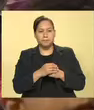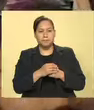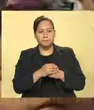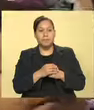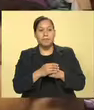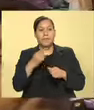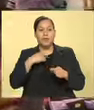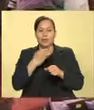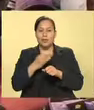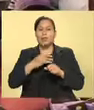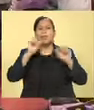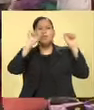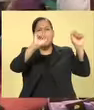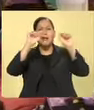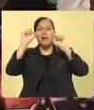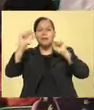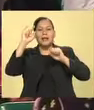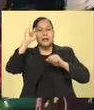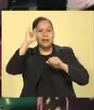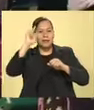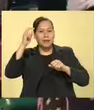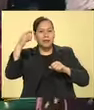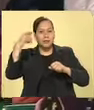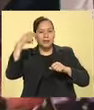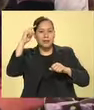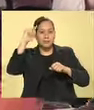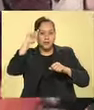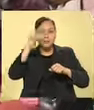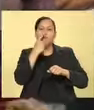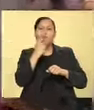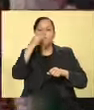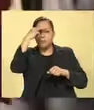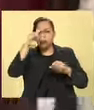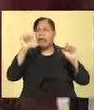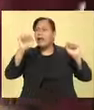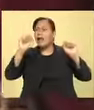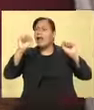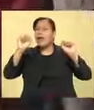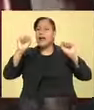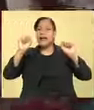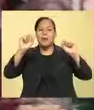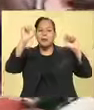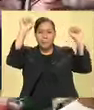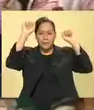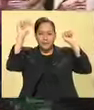Me encuentro con la porra oficial de los Diablos Rojos del México, así que ¡esa porra!